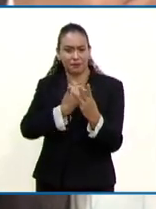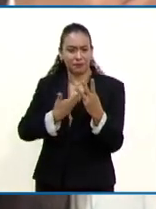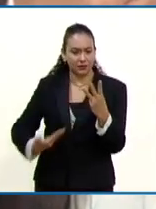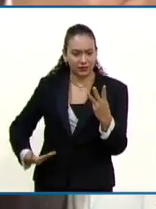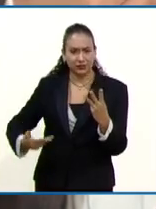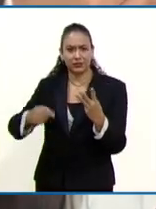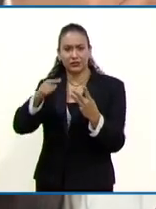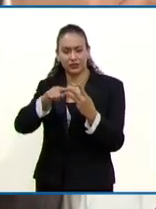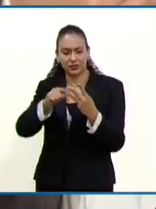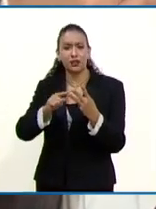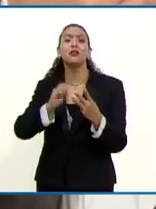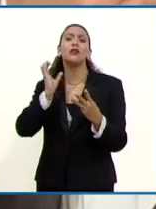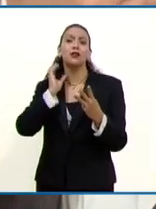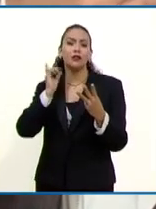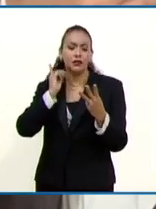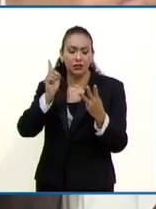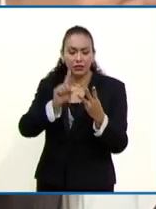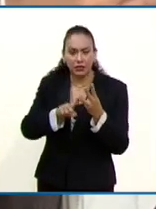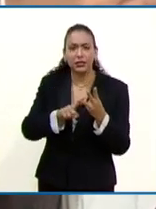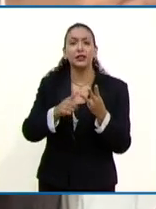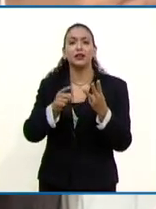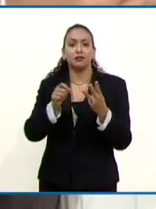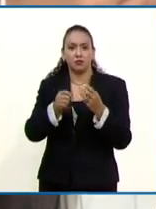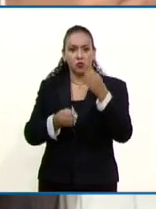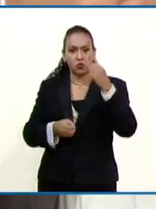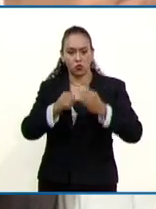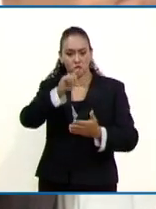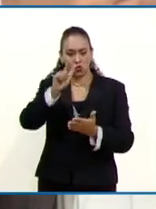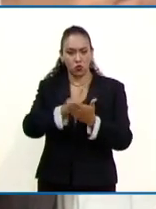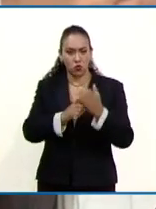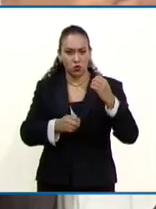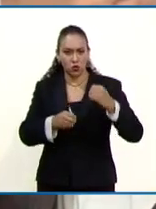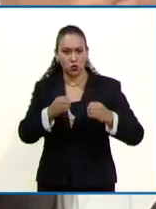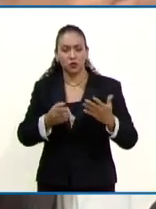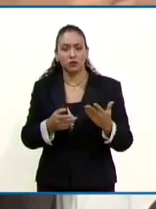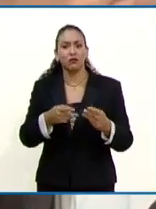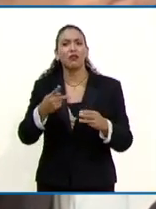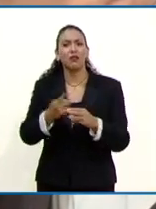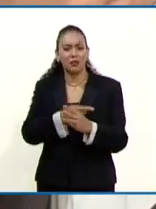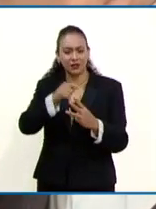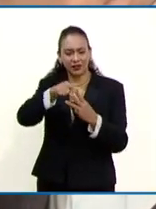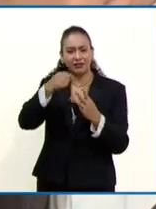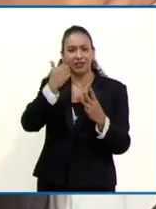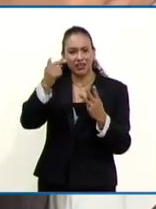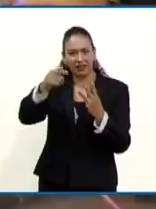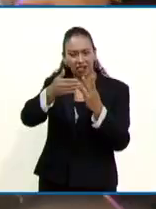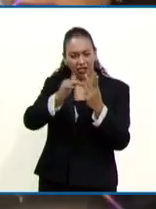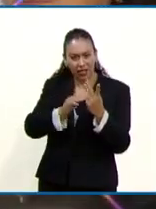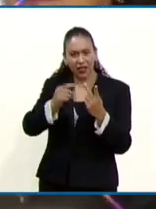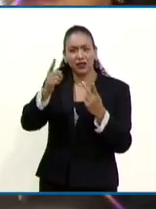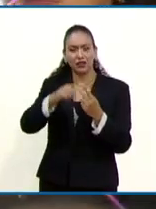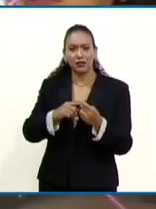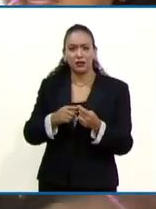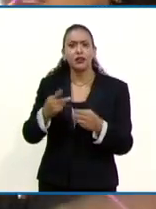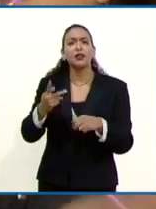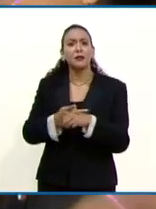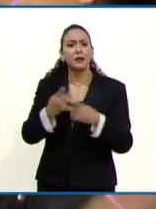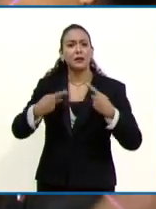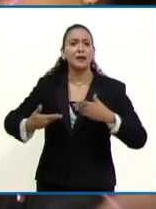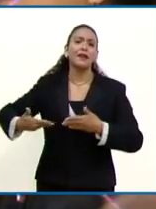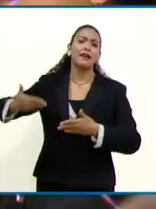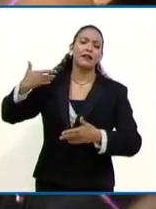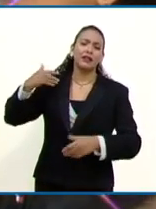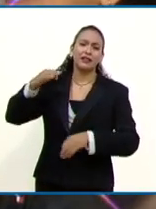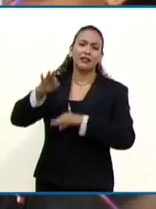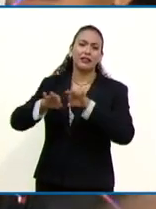democracia que tantos, antes que nosotros, lucharon por establecer y proteger.